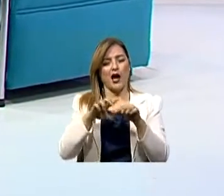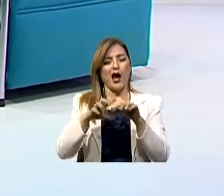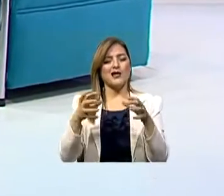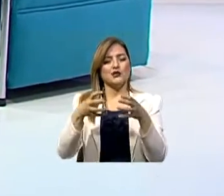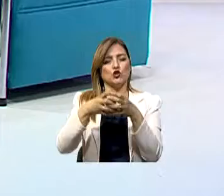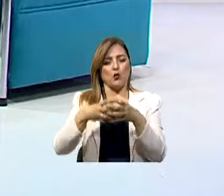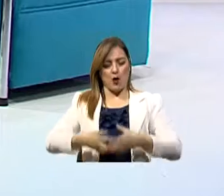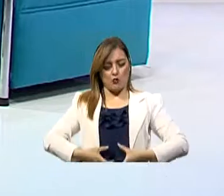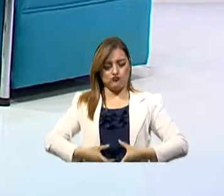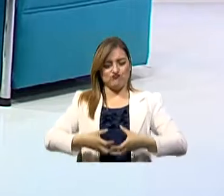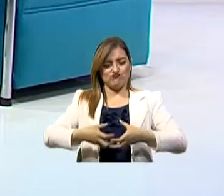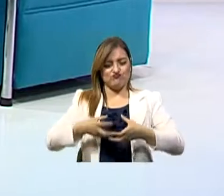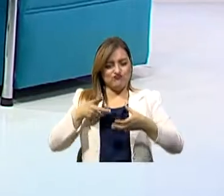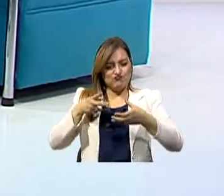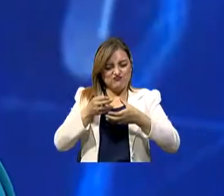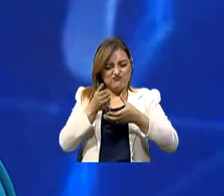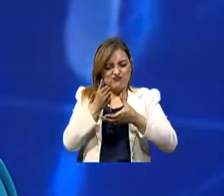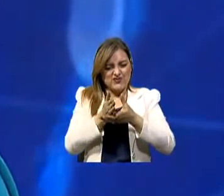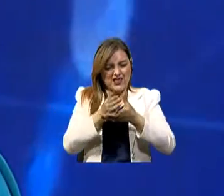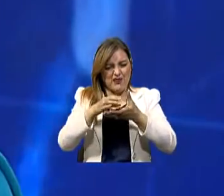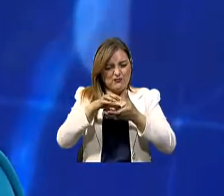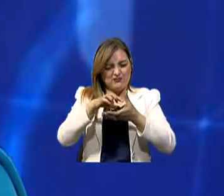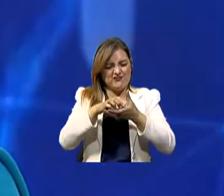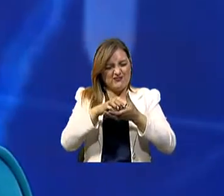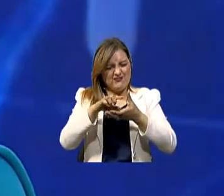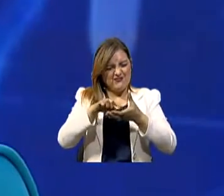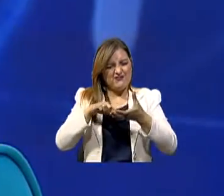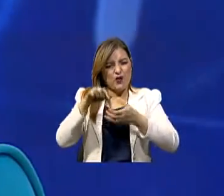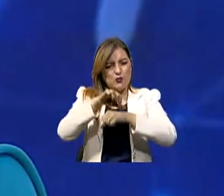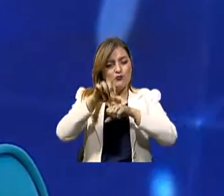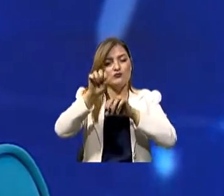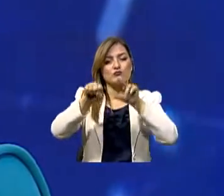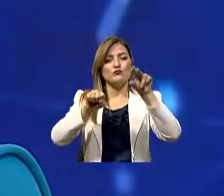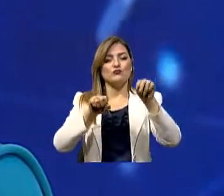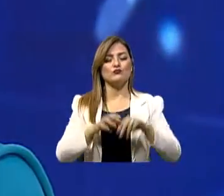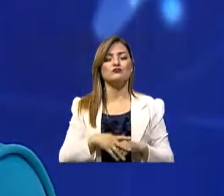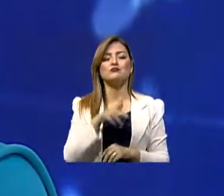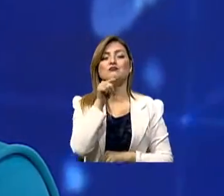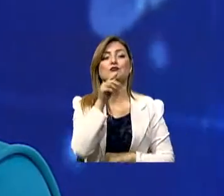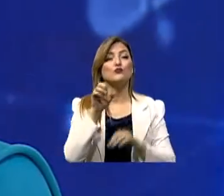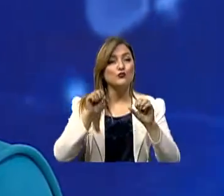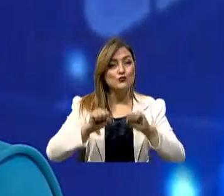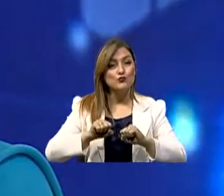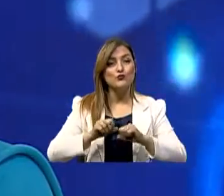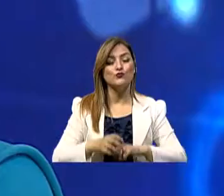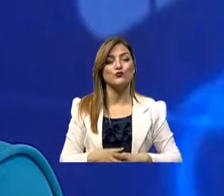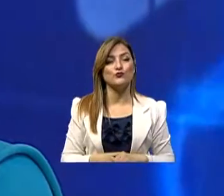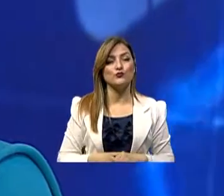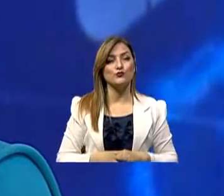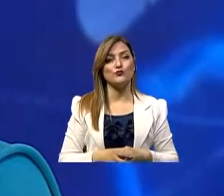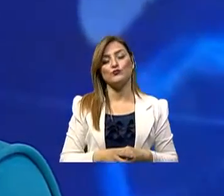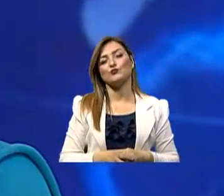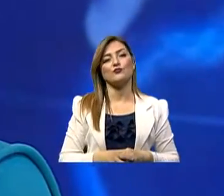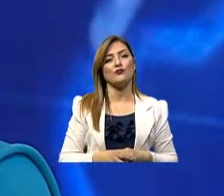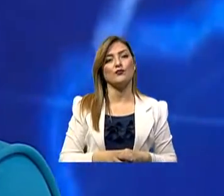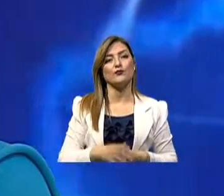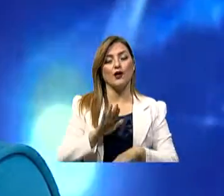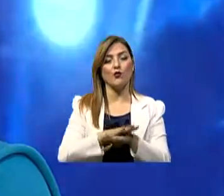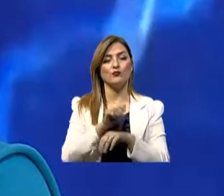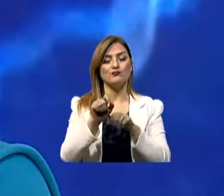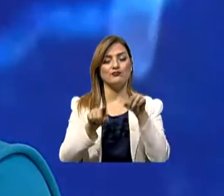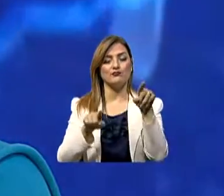allá un procedimiento quirúrgico bueno hay muchos factores hay muchas fórmulas factores pero el que más es desarrollado y el que más